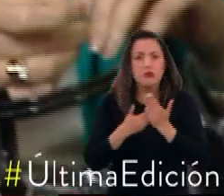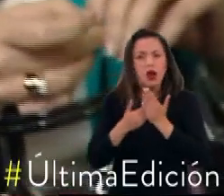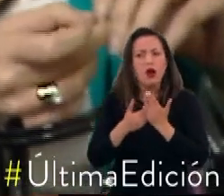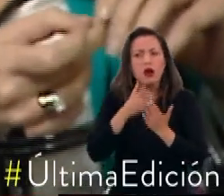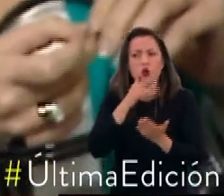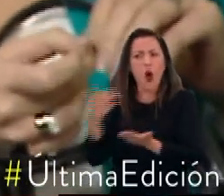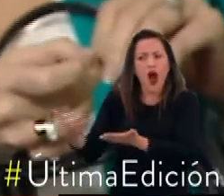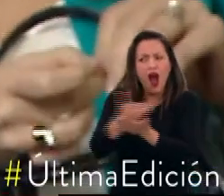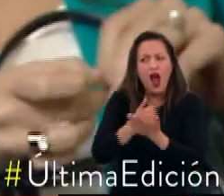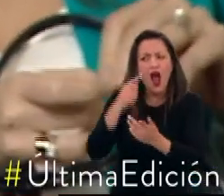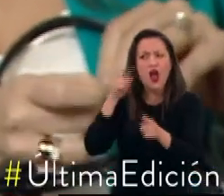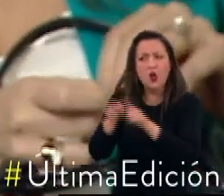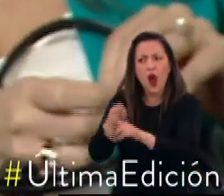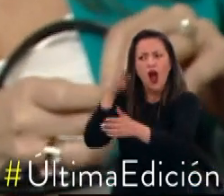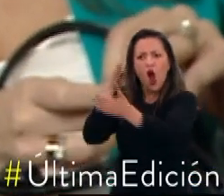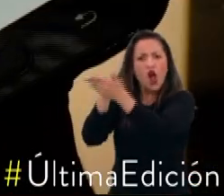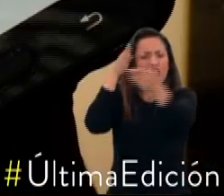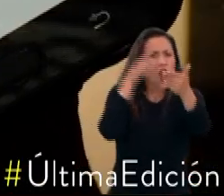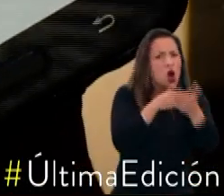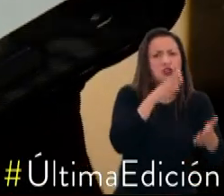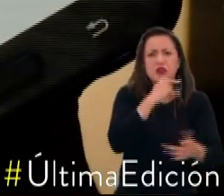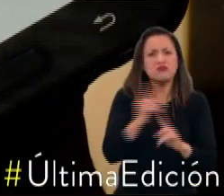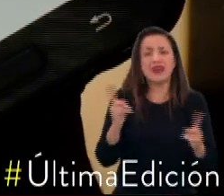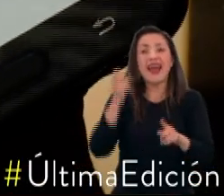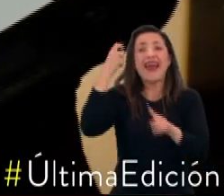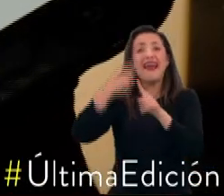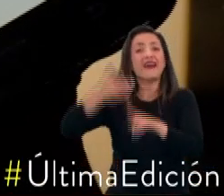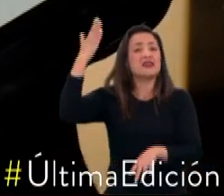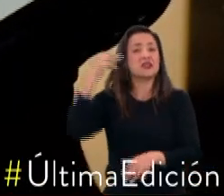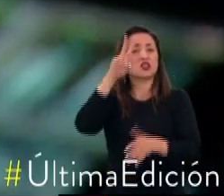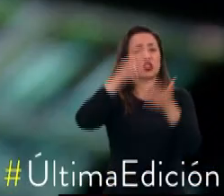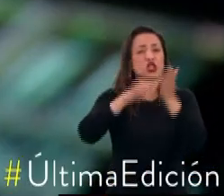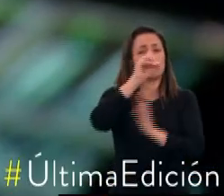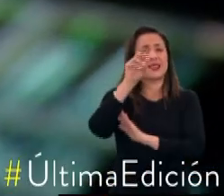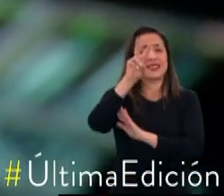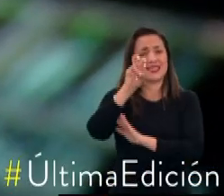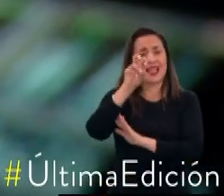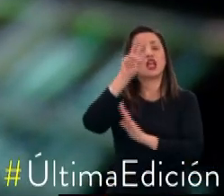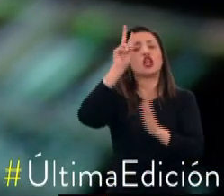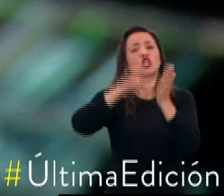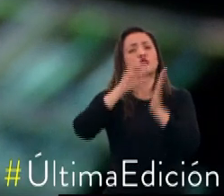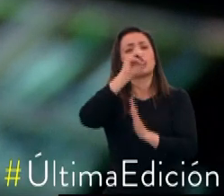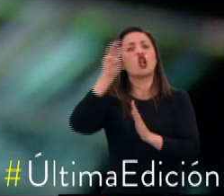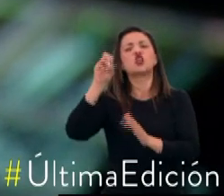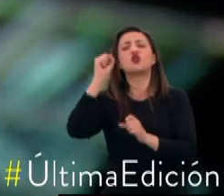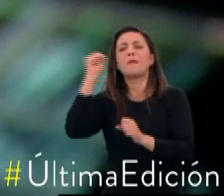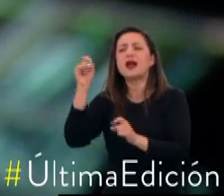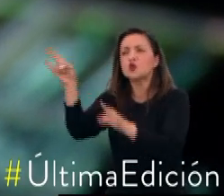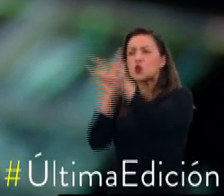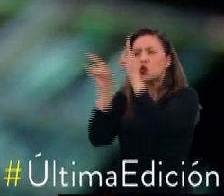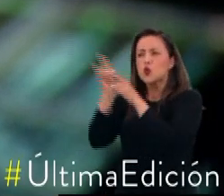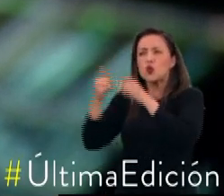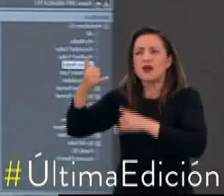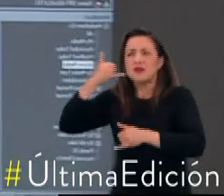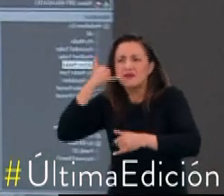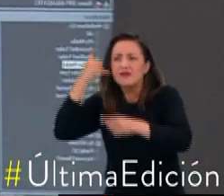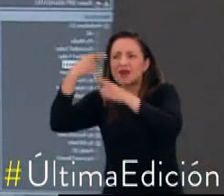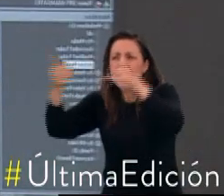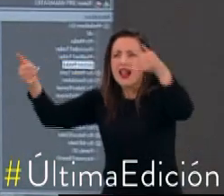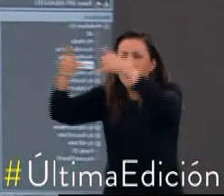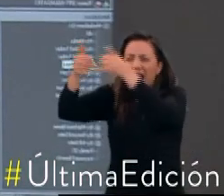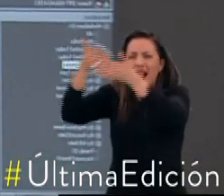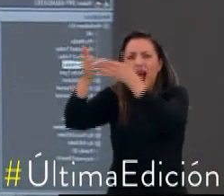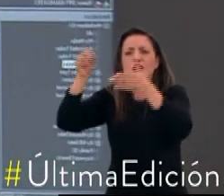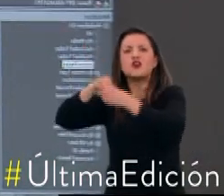los exfuncionarios con ese delito. Las chuzadas se dieron entre 2007 y 2008 contra periodistas, políticos y magistrados de la Corte